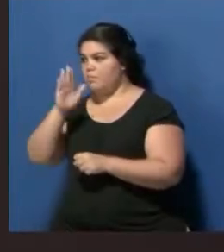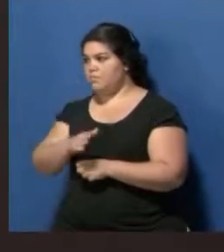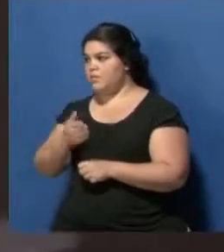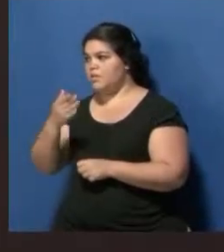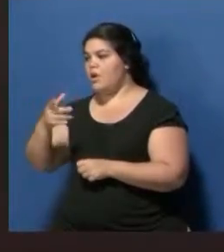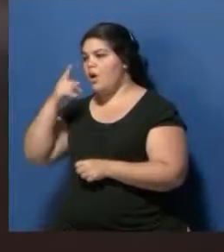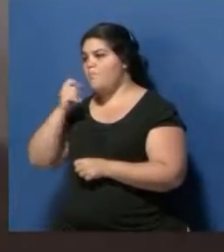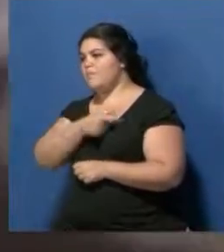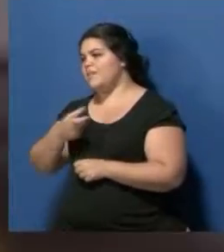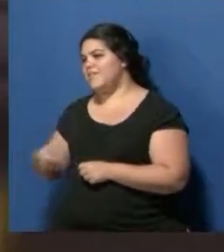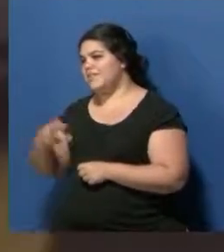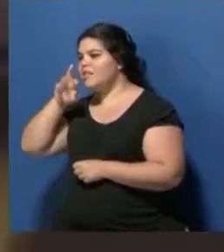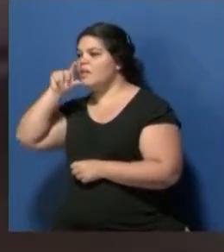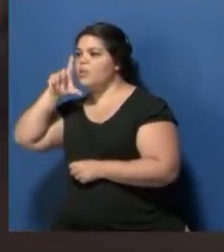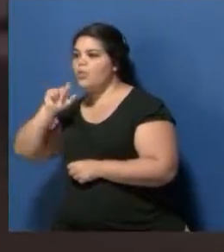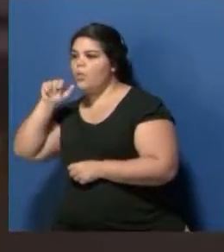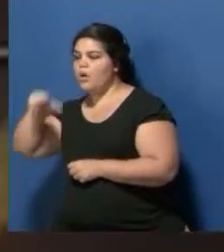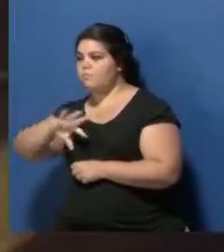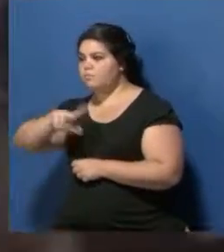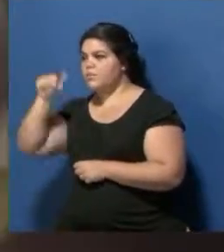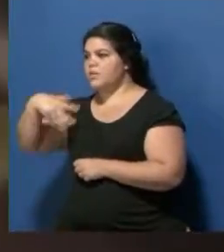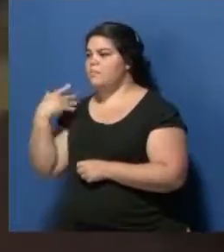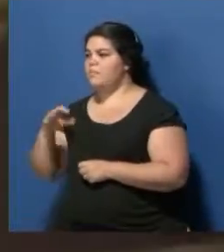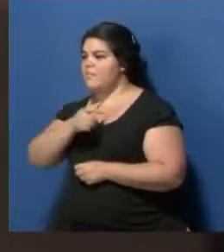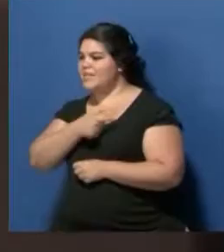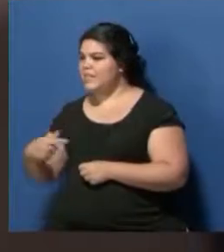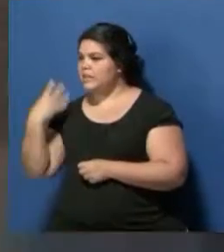helicóptero y un desfile de 5 presidentes en una semana.